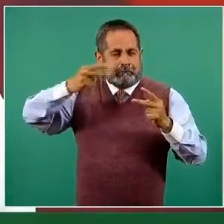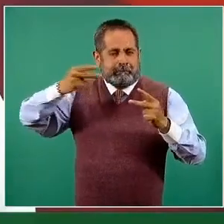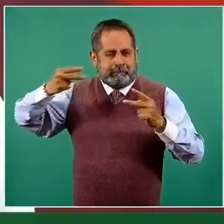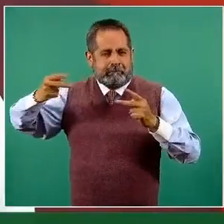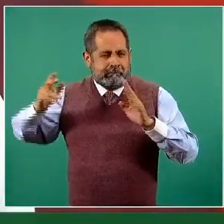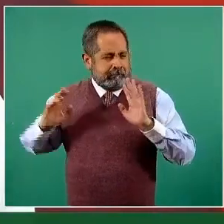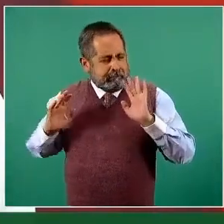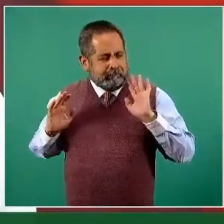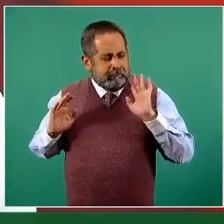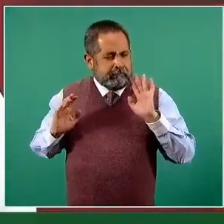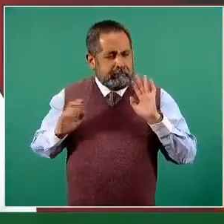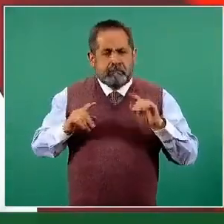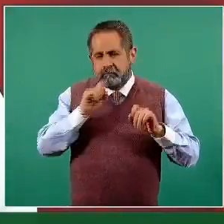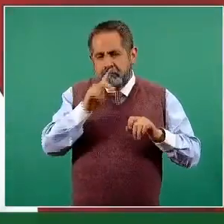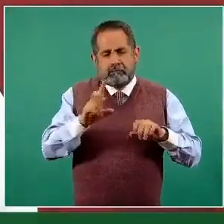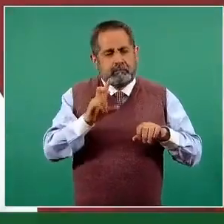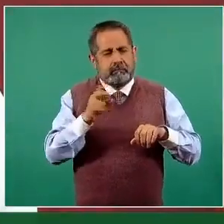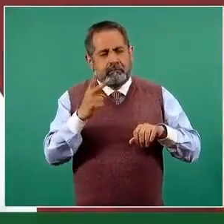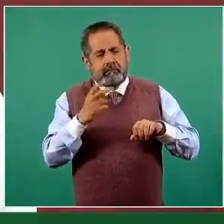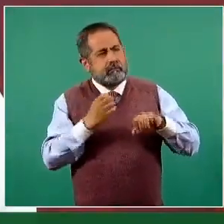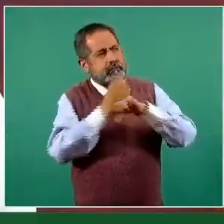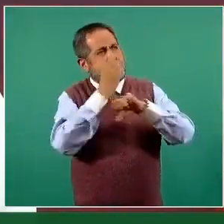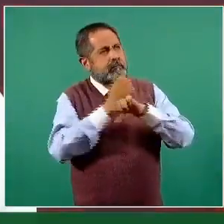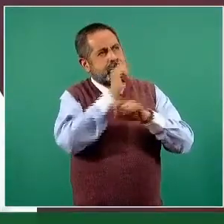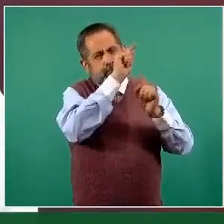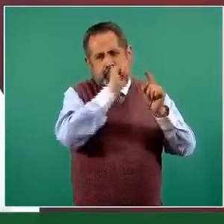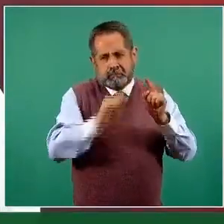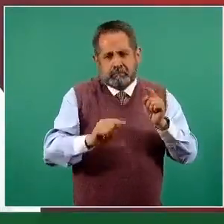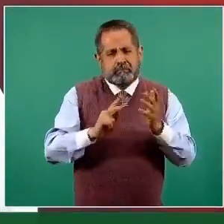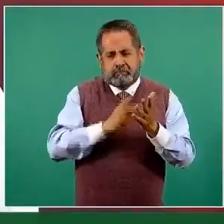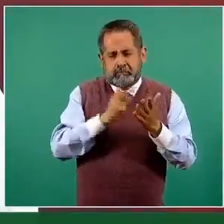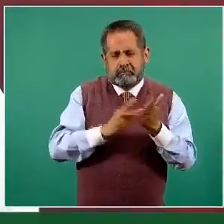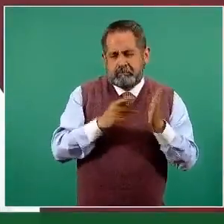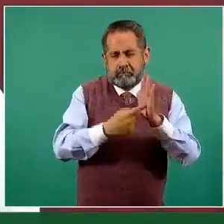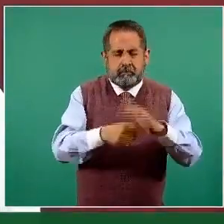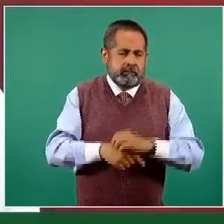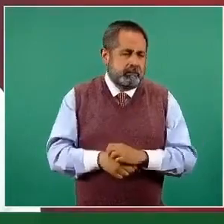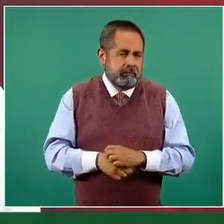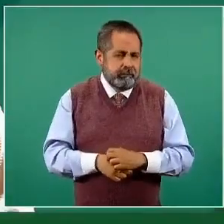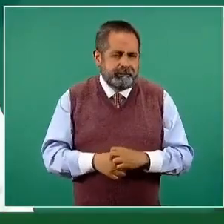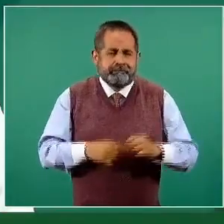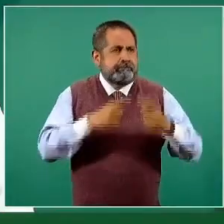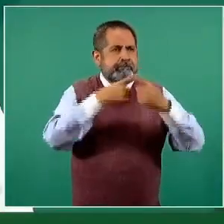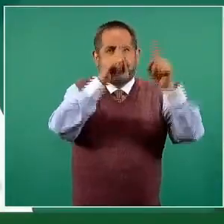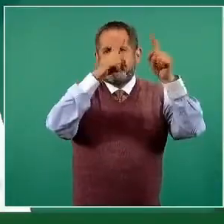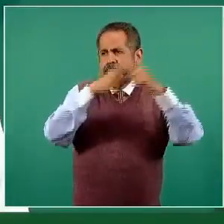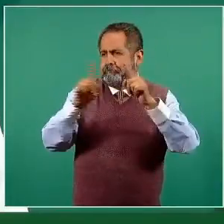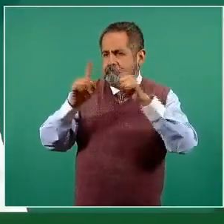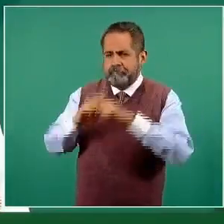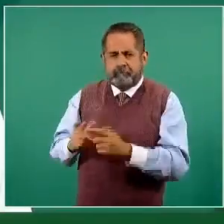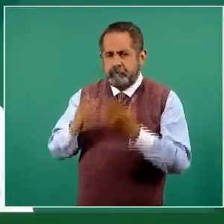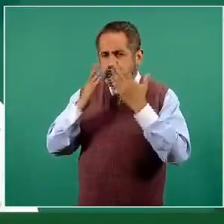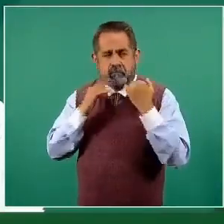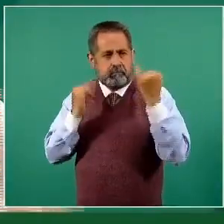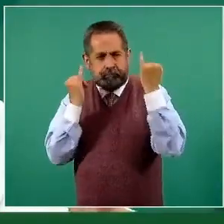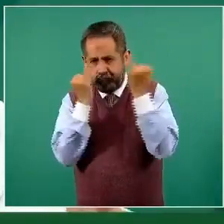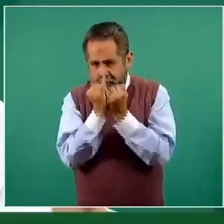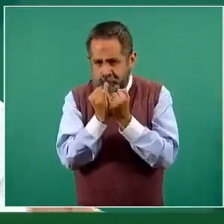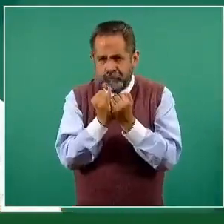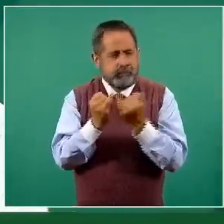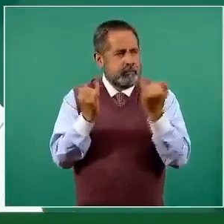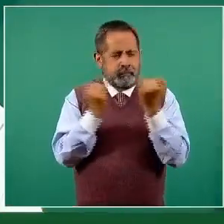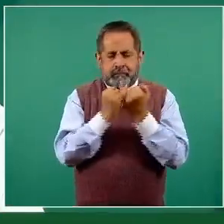de las 32 entidades federativas de nuestro país. Y es muy notorio que son distintas en tamaño, distintas